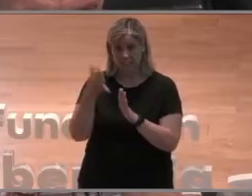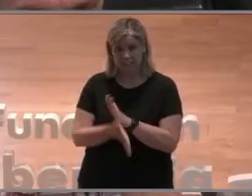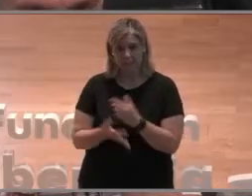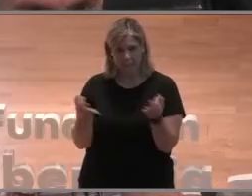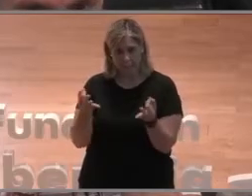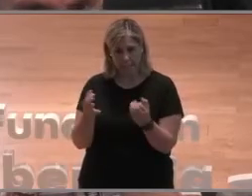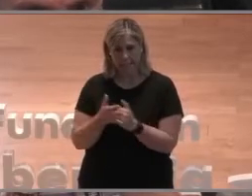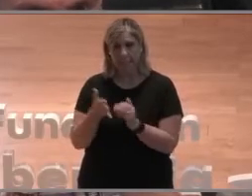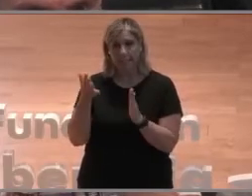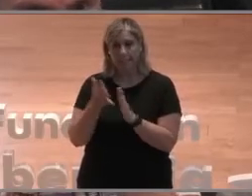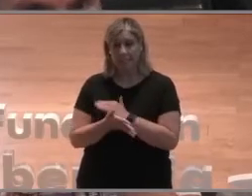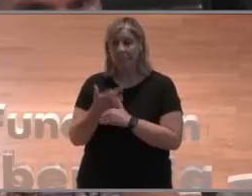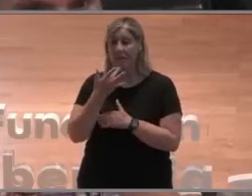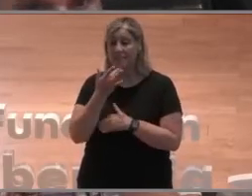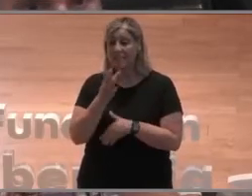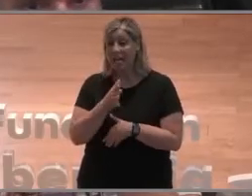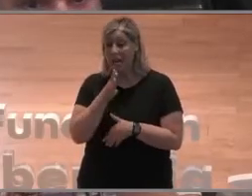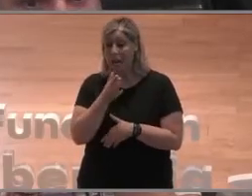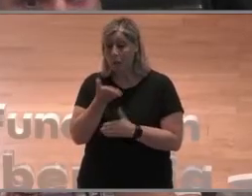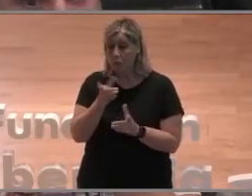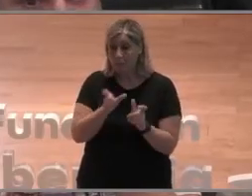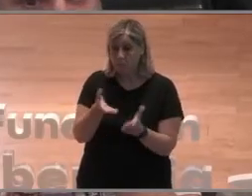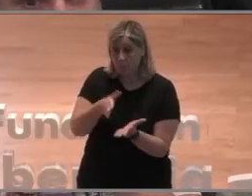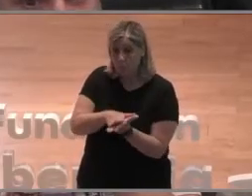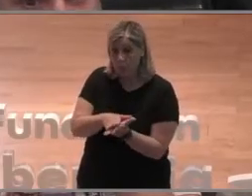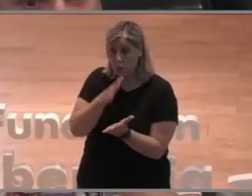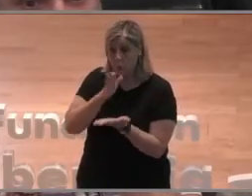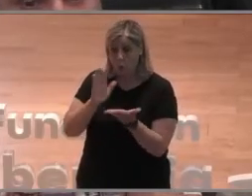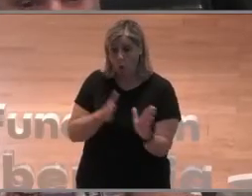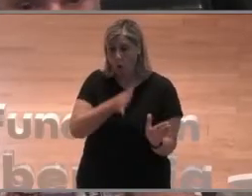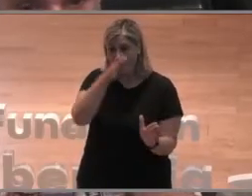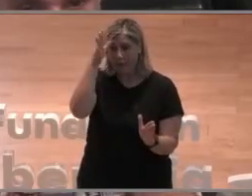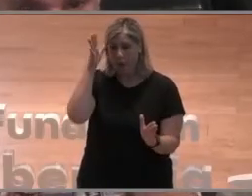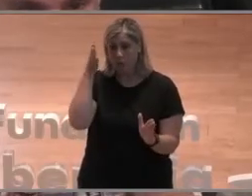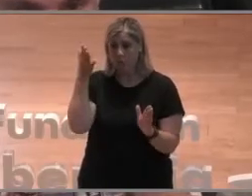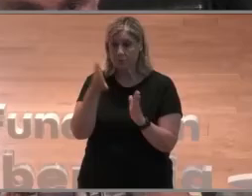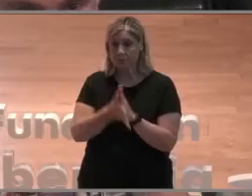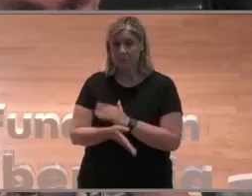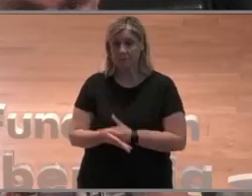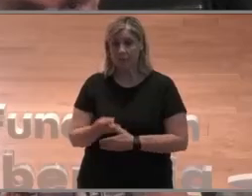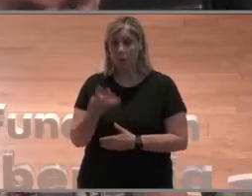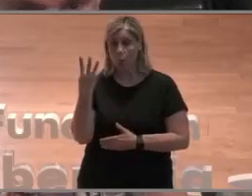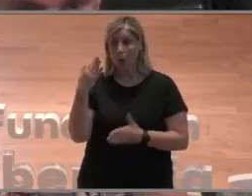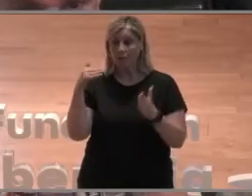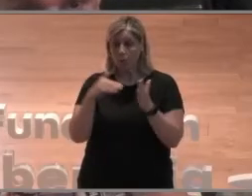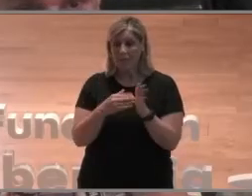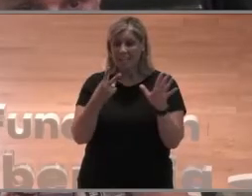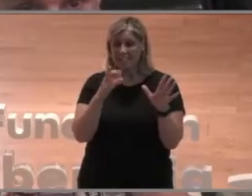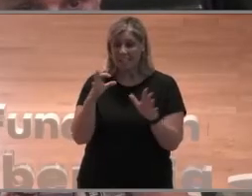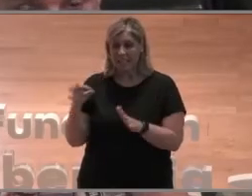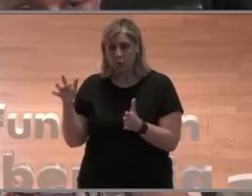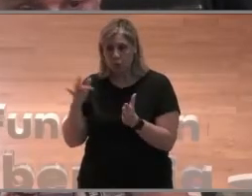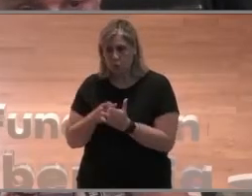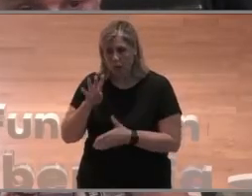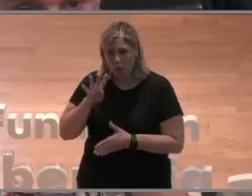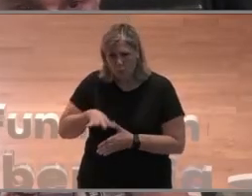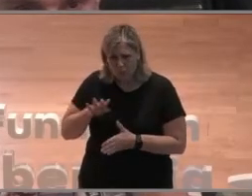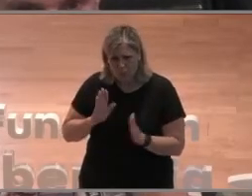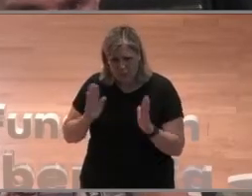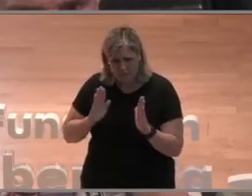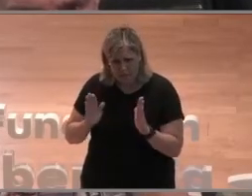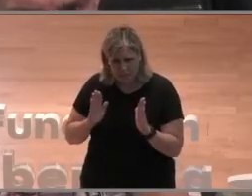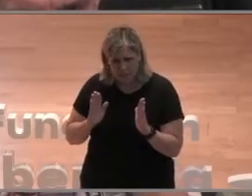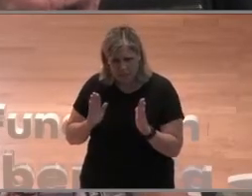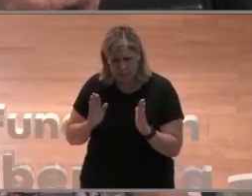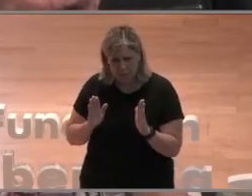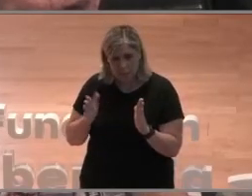que si la causa de los muertos ha sido por ola de calor, se han producido los 4.700 en 4 meses, lo que hace